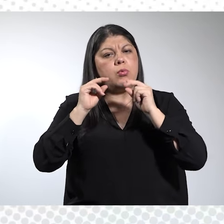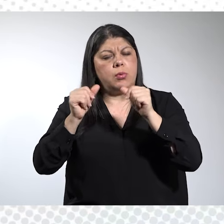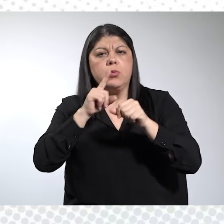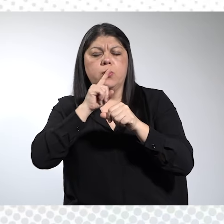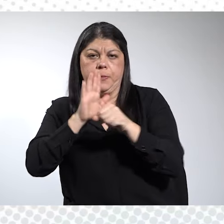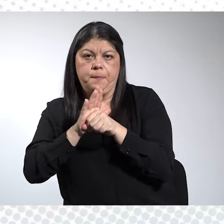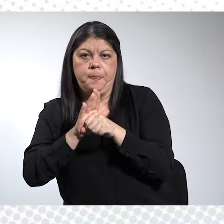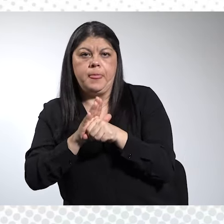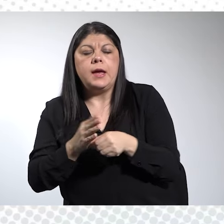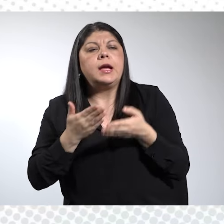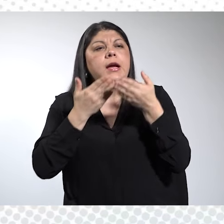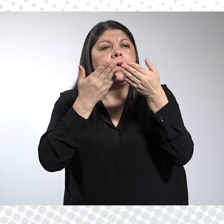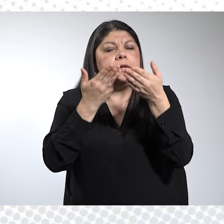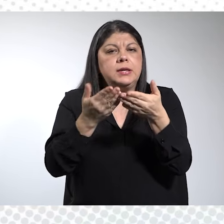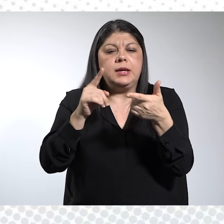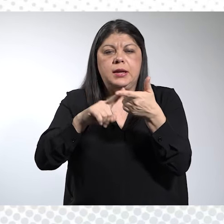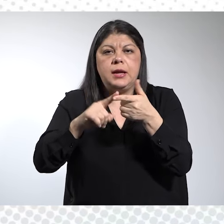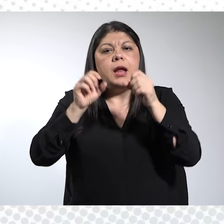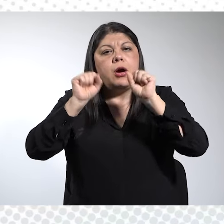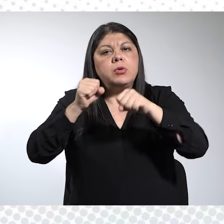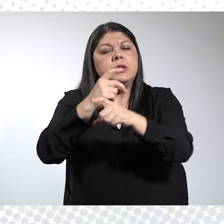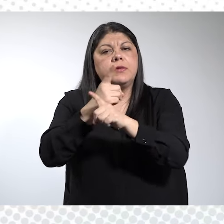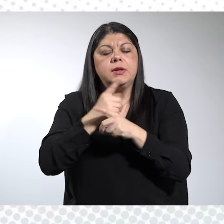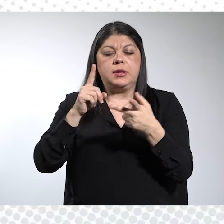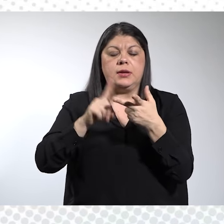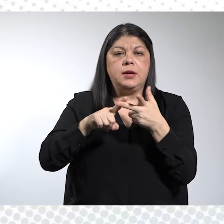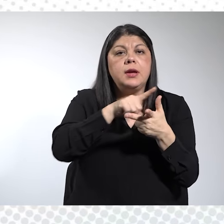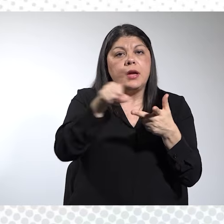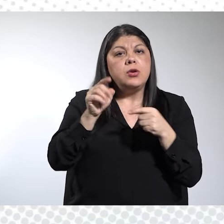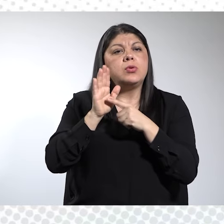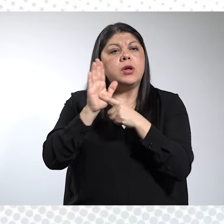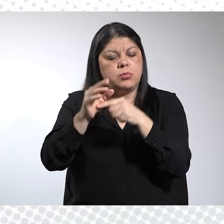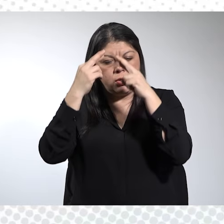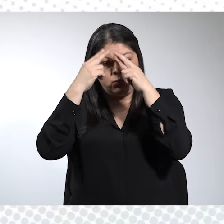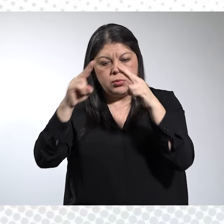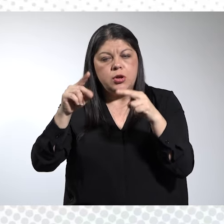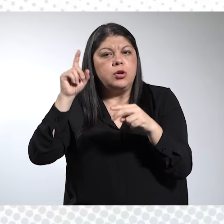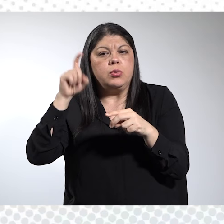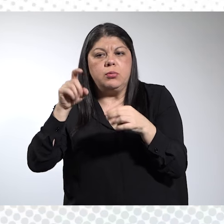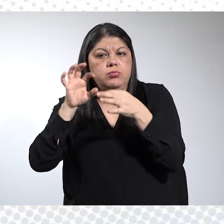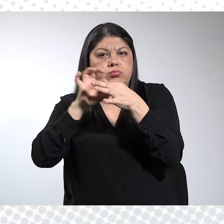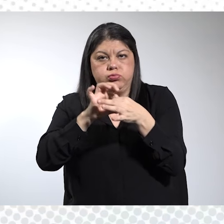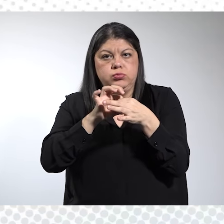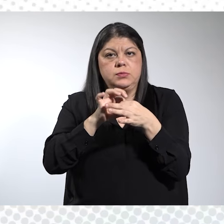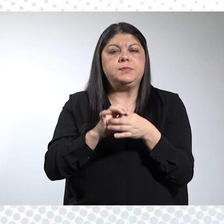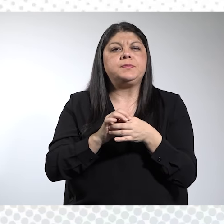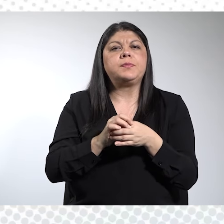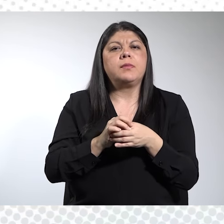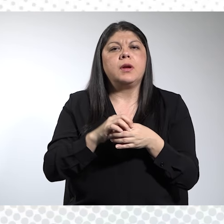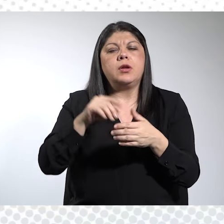pronta y cumplida, que se les ha dado la posibilidad de defenderse, que si han demostrado su inocencia no tiene la población por